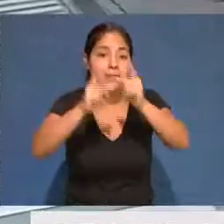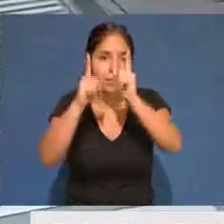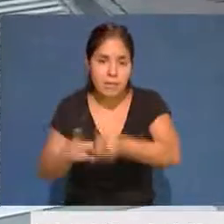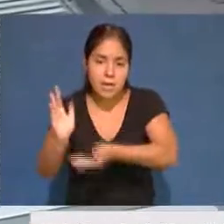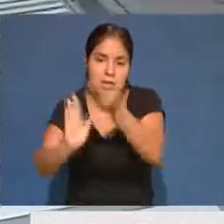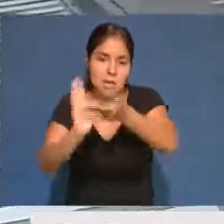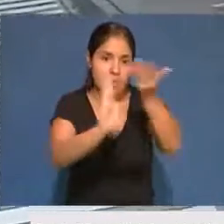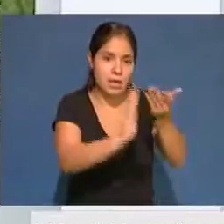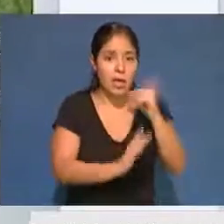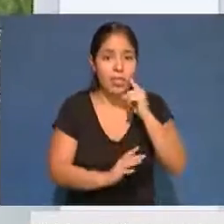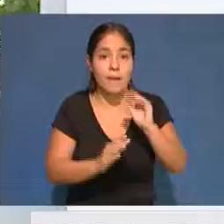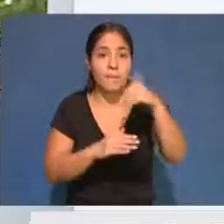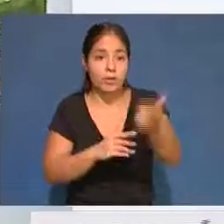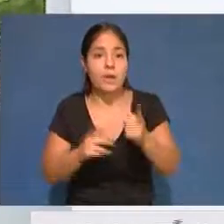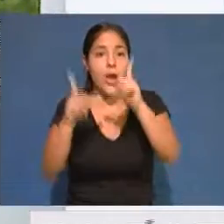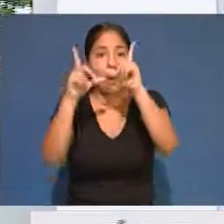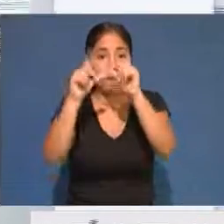los próximos días. Allí tienen los valores.